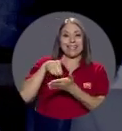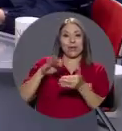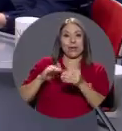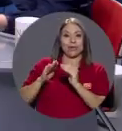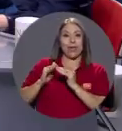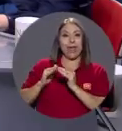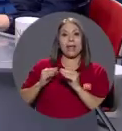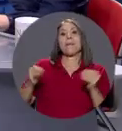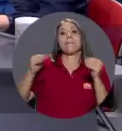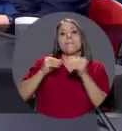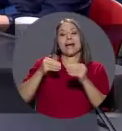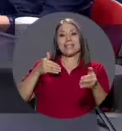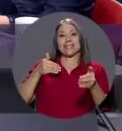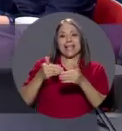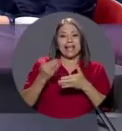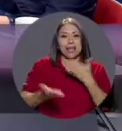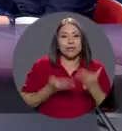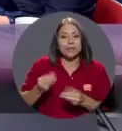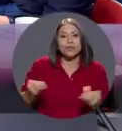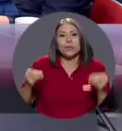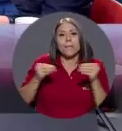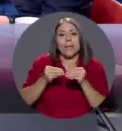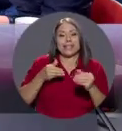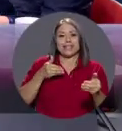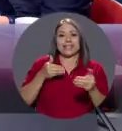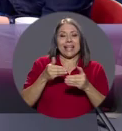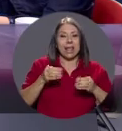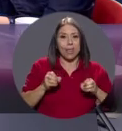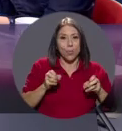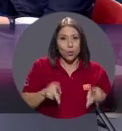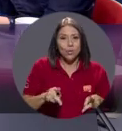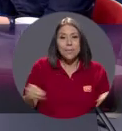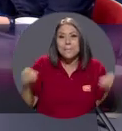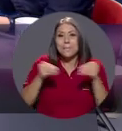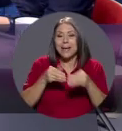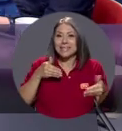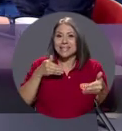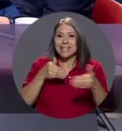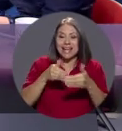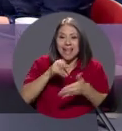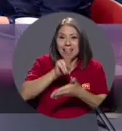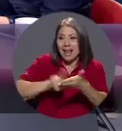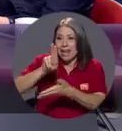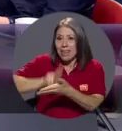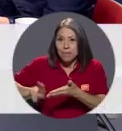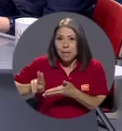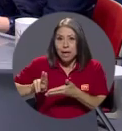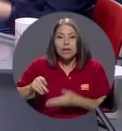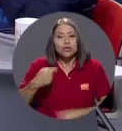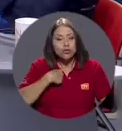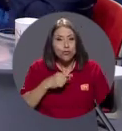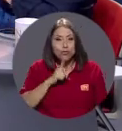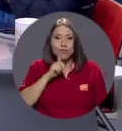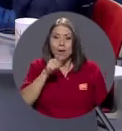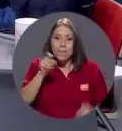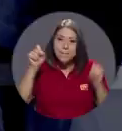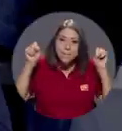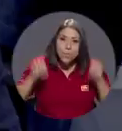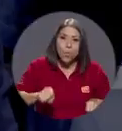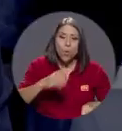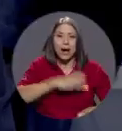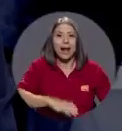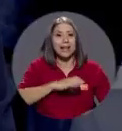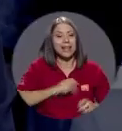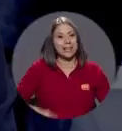corazón de la ciudad, donde yo estoy más cerca de los servicios, más cerca de las oportunidades, más cerca de la academia, donde yo realmente